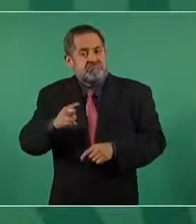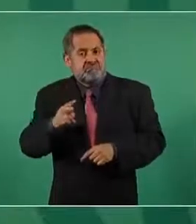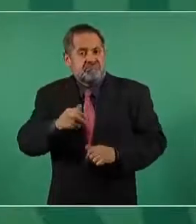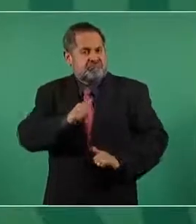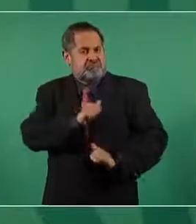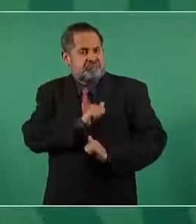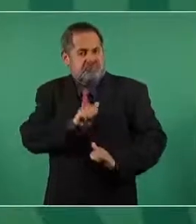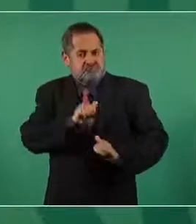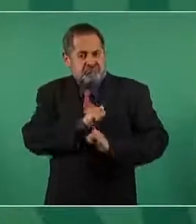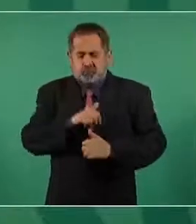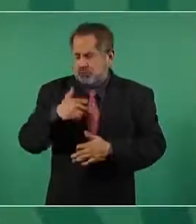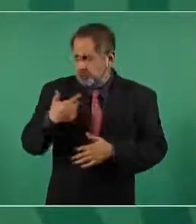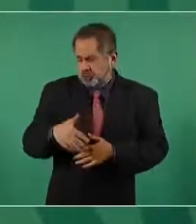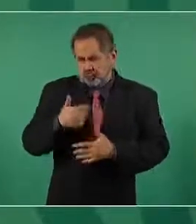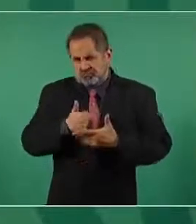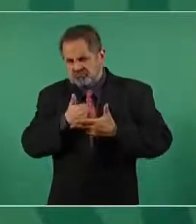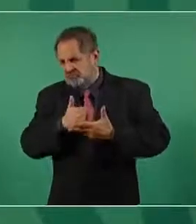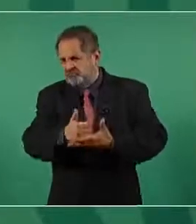soldados,